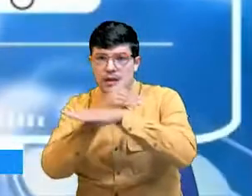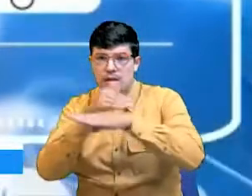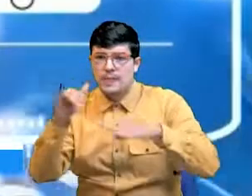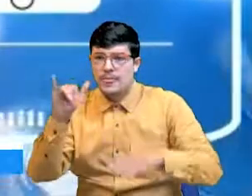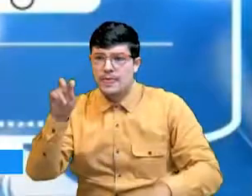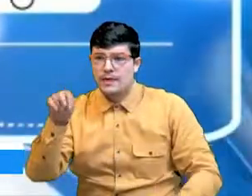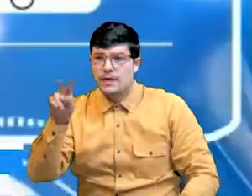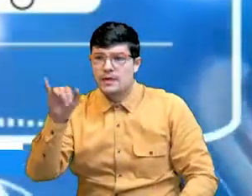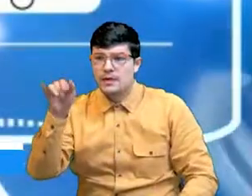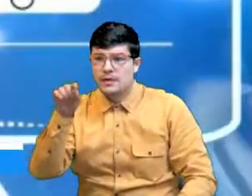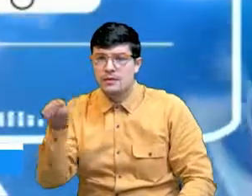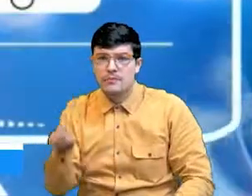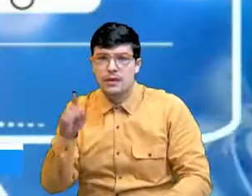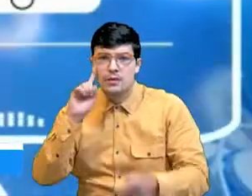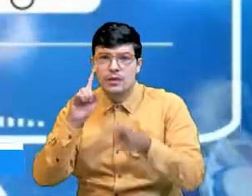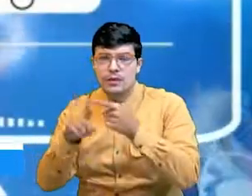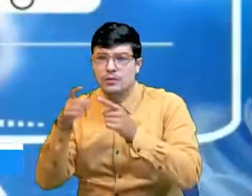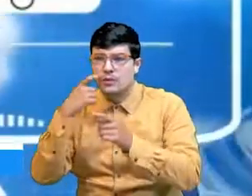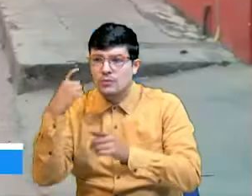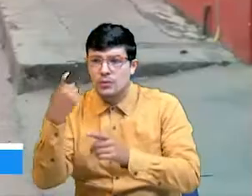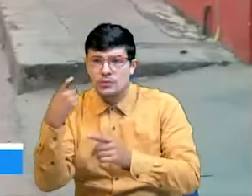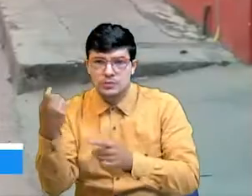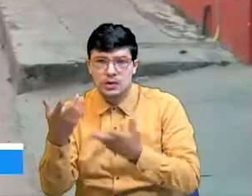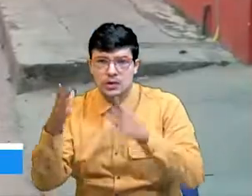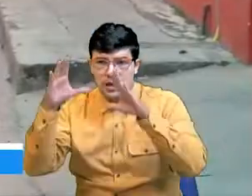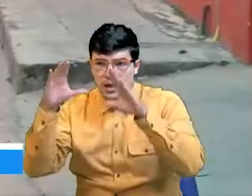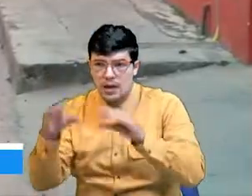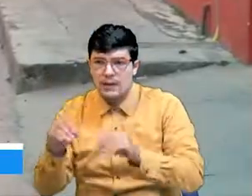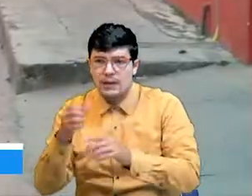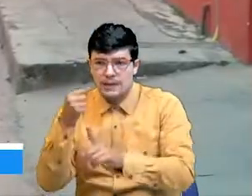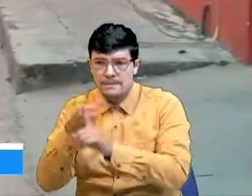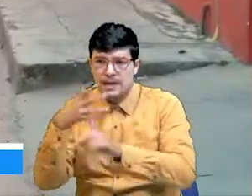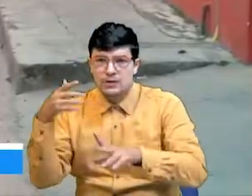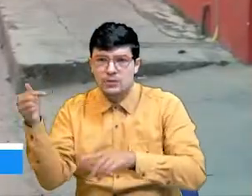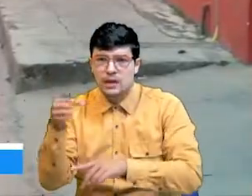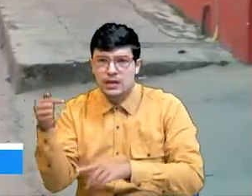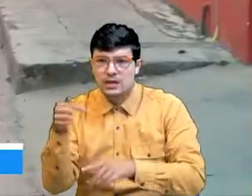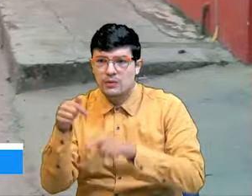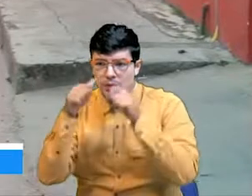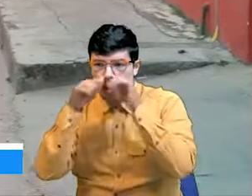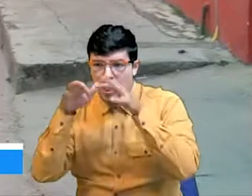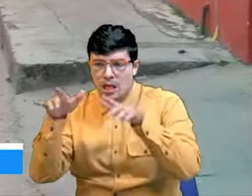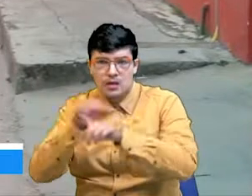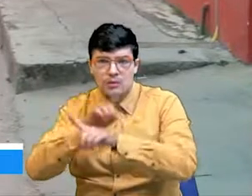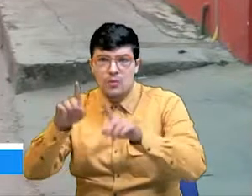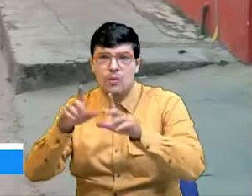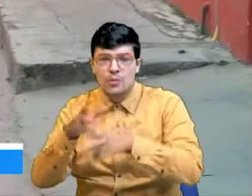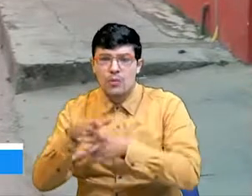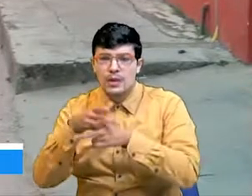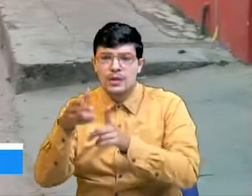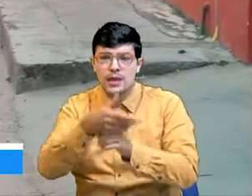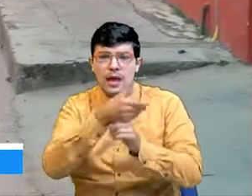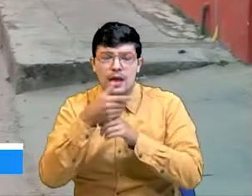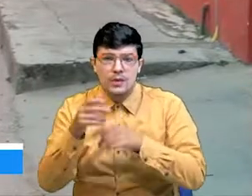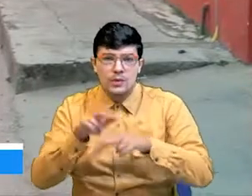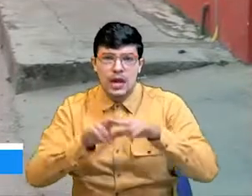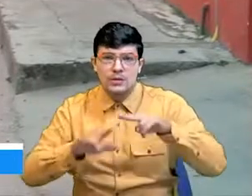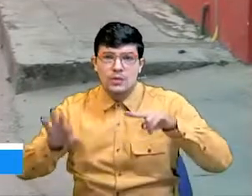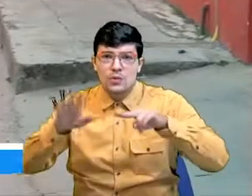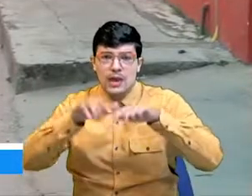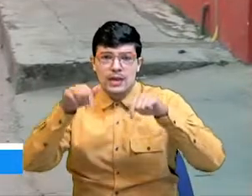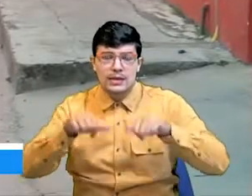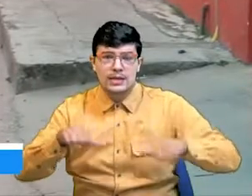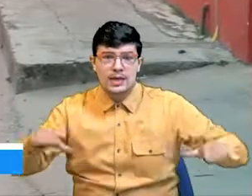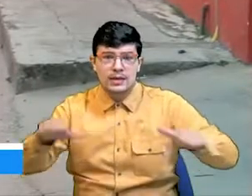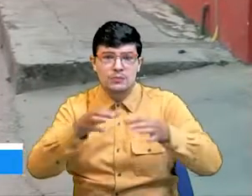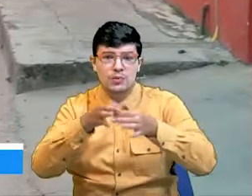el propósito de buscar mitigar el impacto. Se espera que se tomen las medidas necesarias para salvaguardar los recursos naturales,